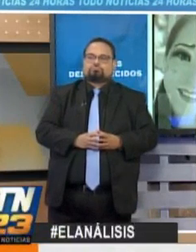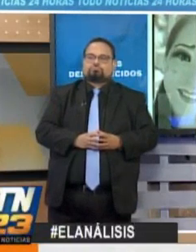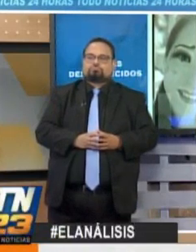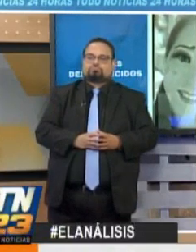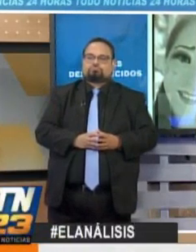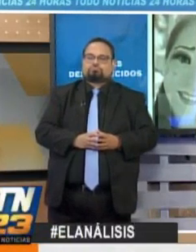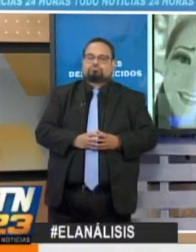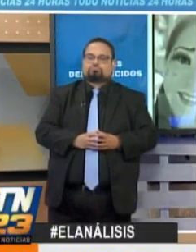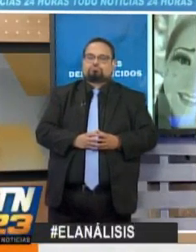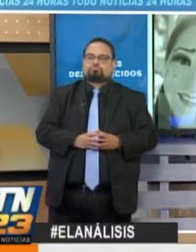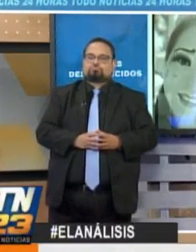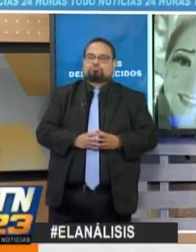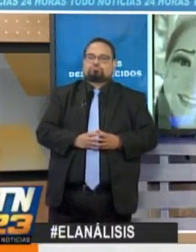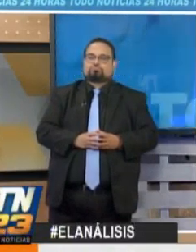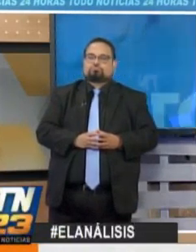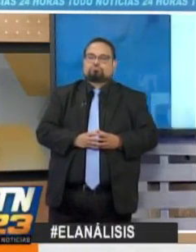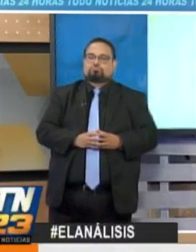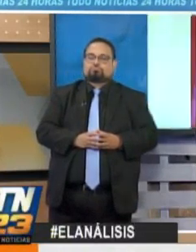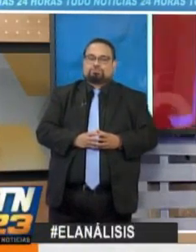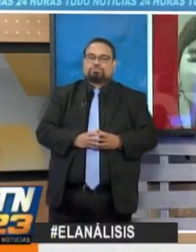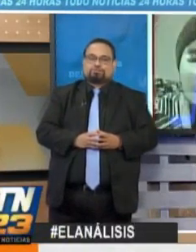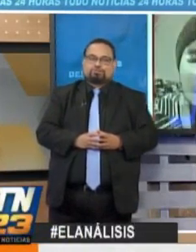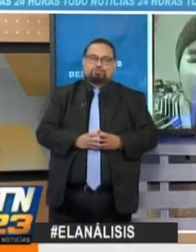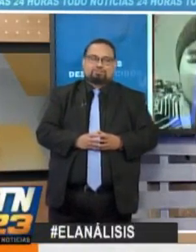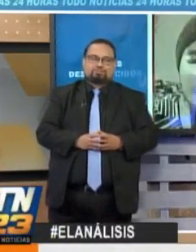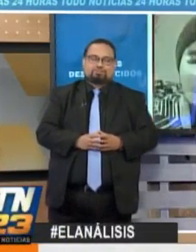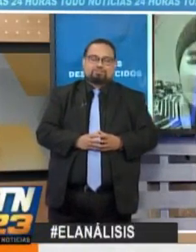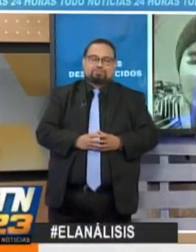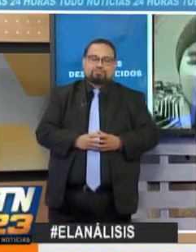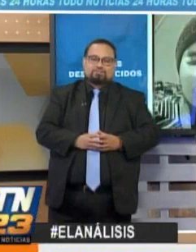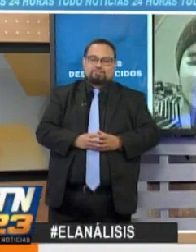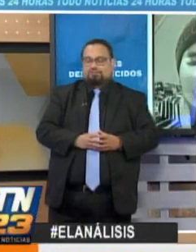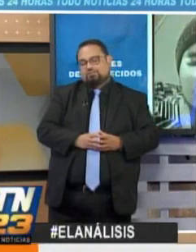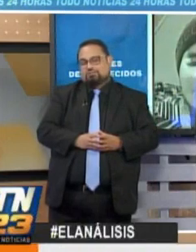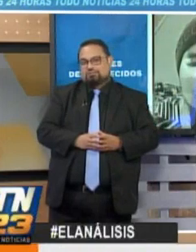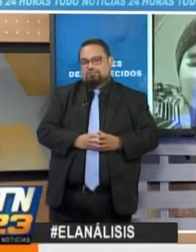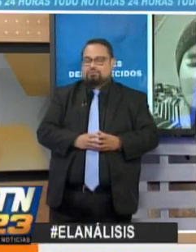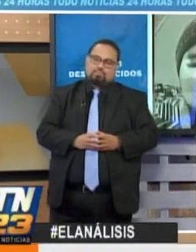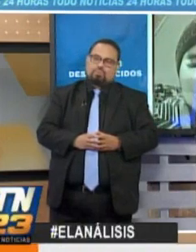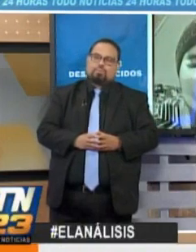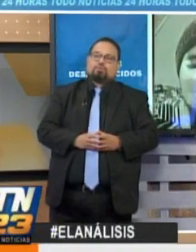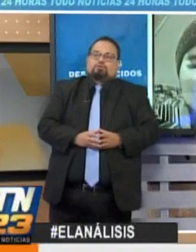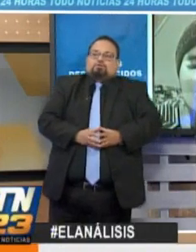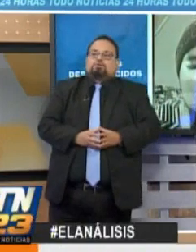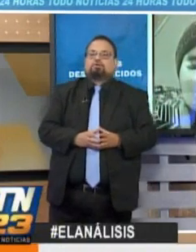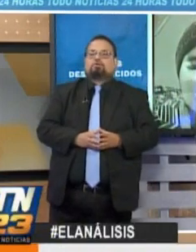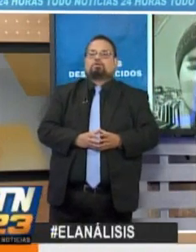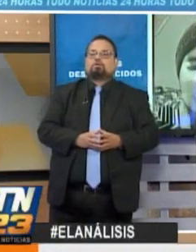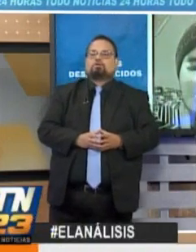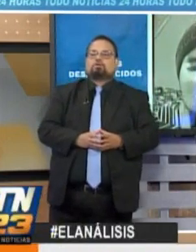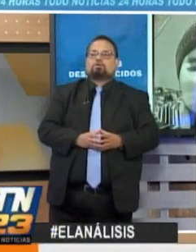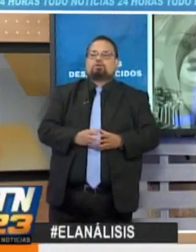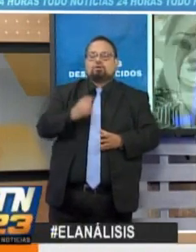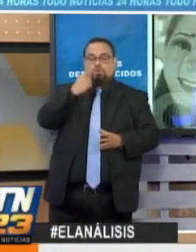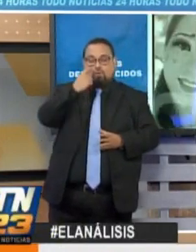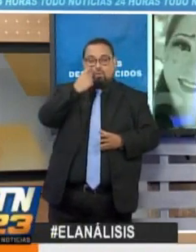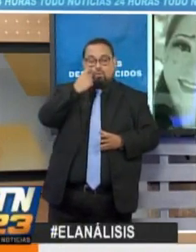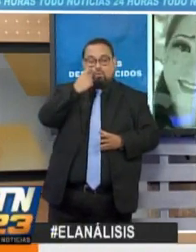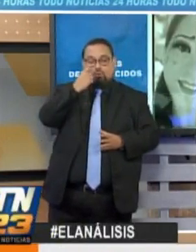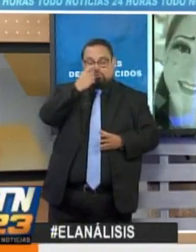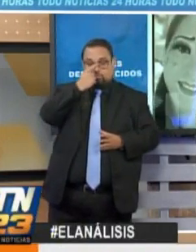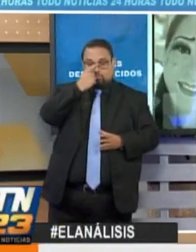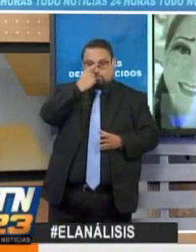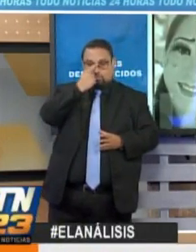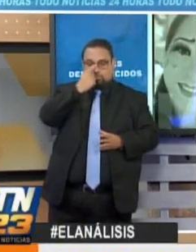42 mil personas no han aparecido, y como estamos hablando de una pareja de desaparecidos, como que sí habrá crimen perfecto, o nada más